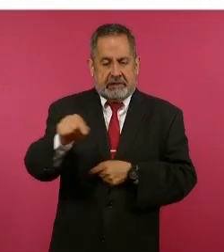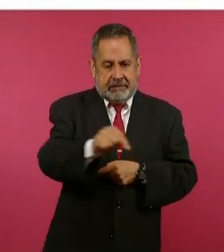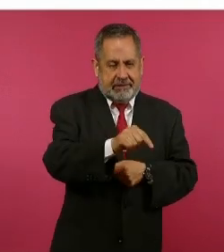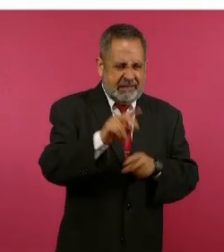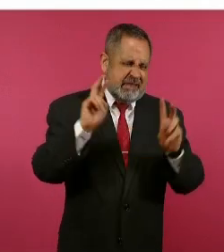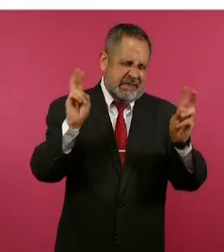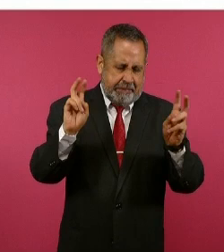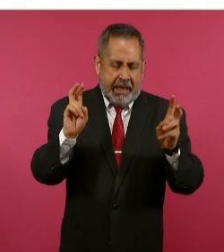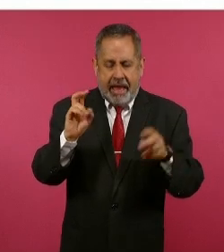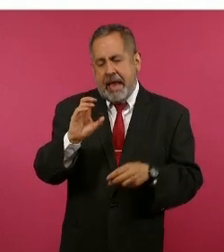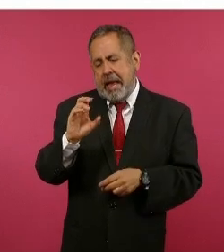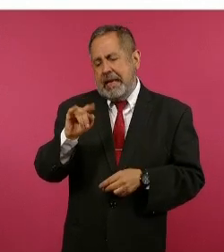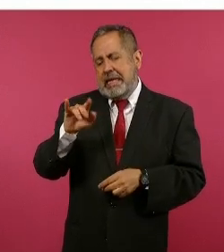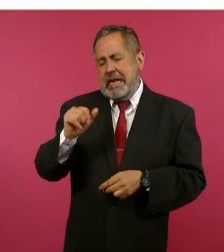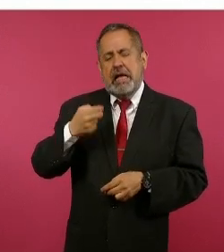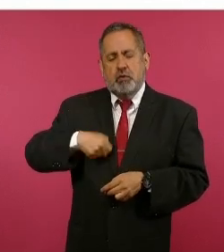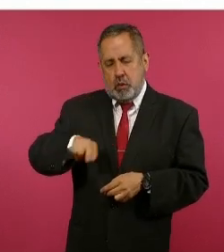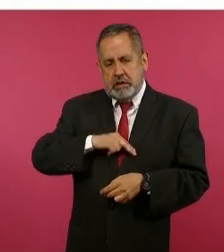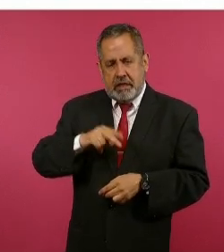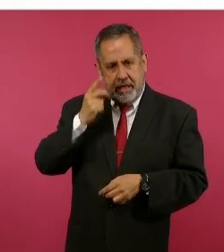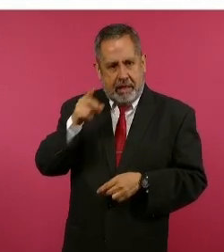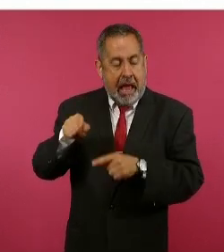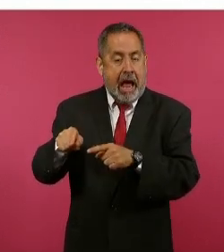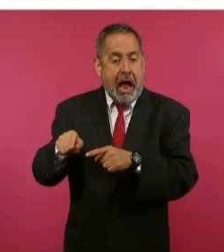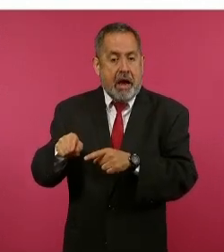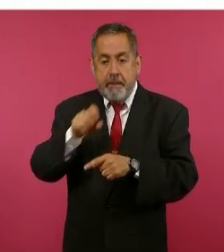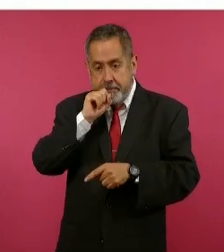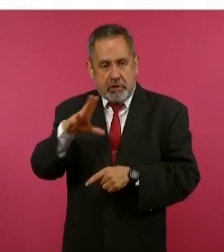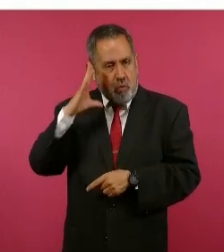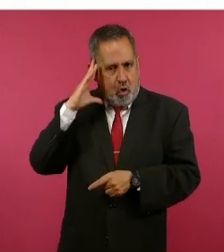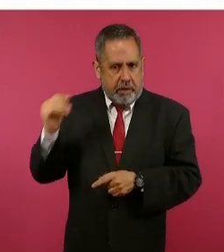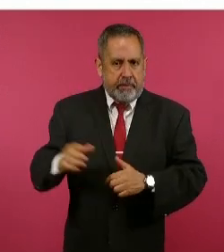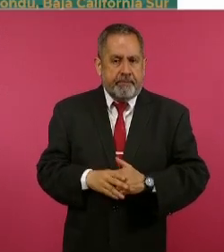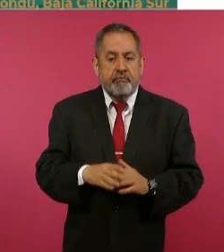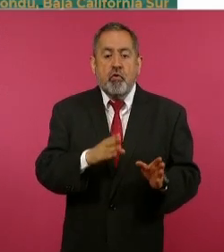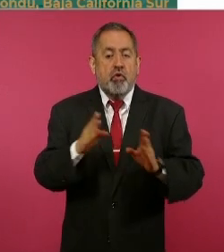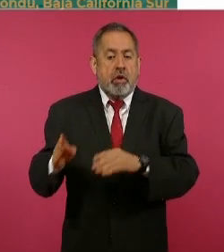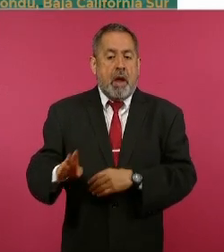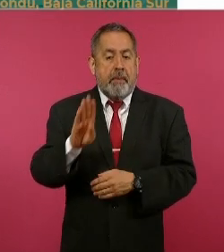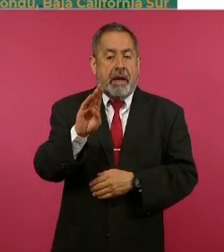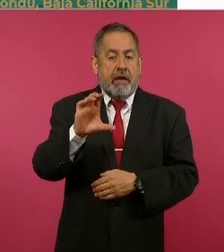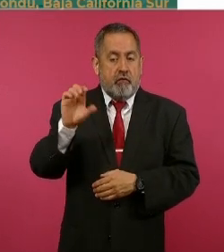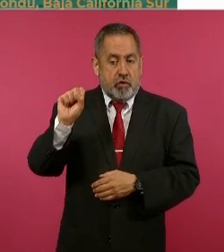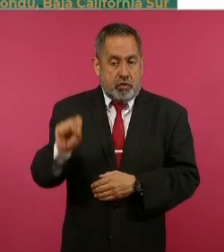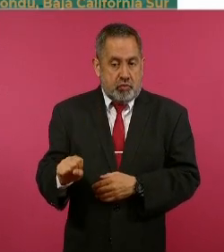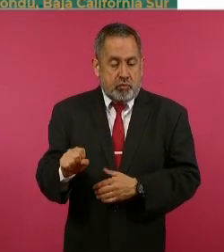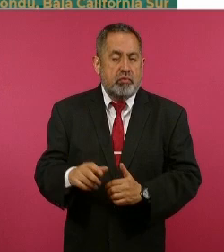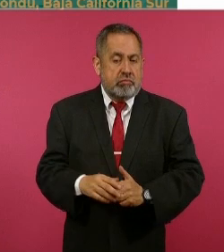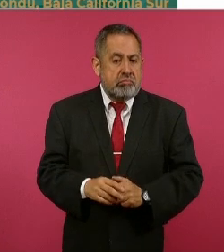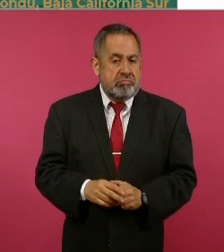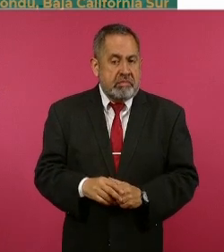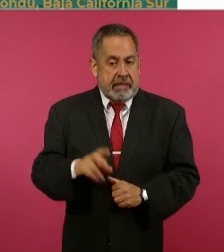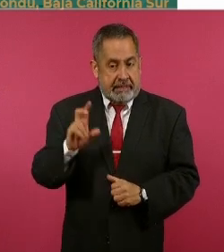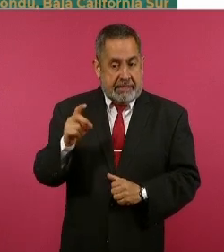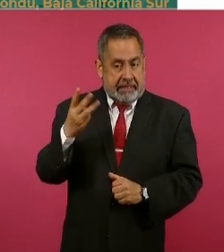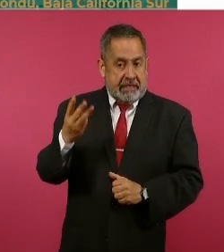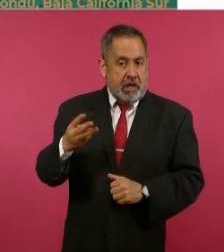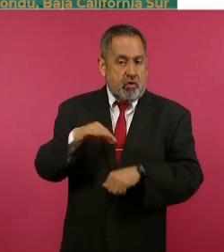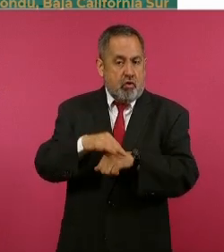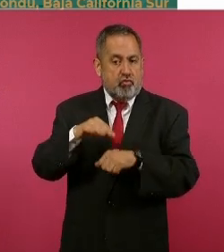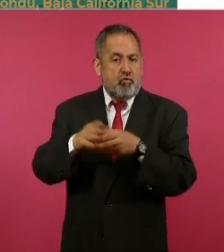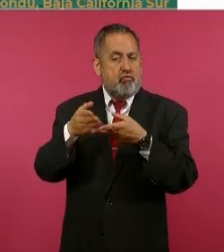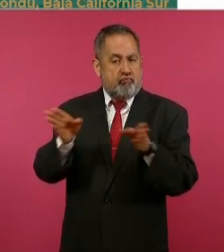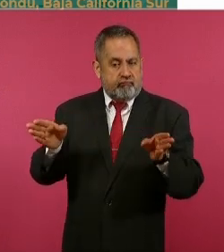es nuestra, el 100% también en Colima. La siguiente que tenemos aquí es Baja California Sur, 33 médicos generales